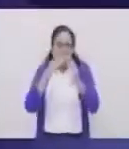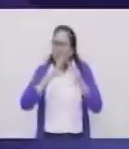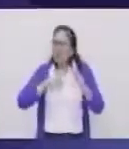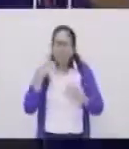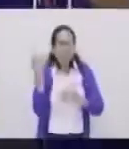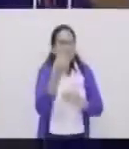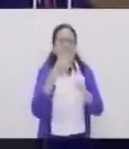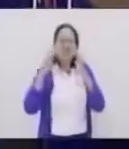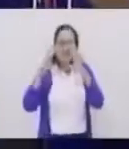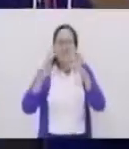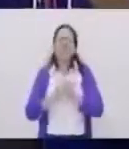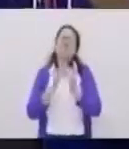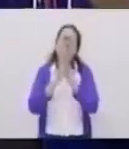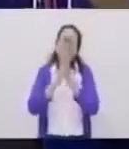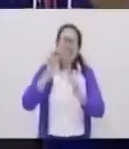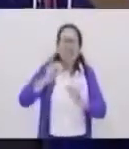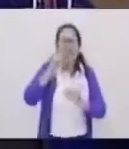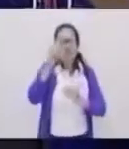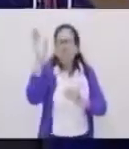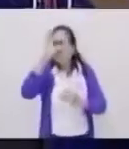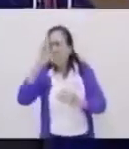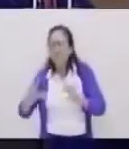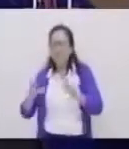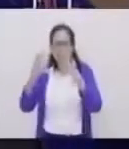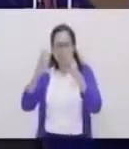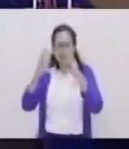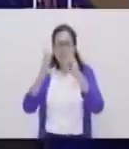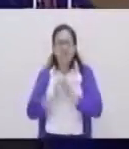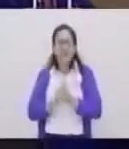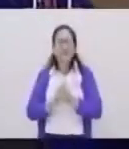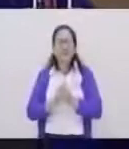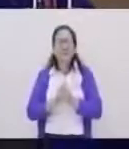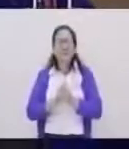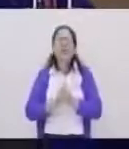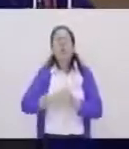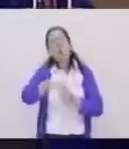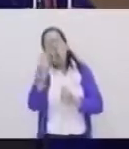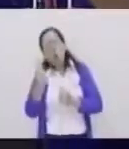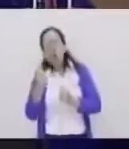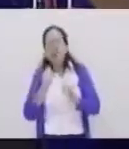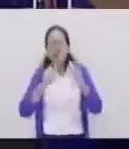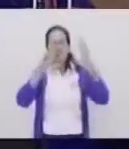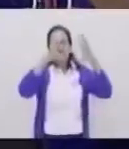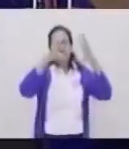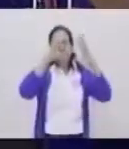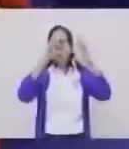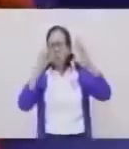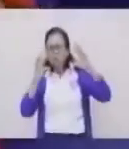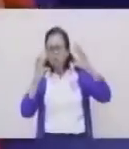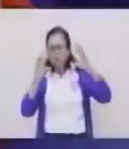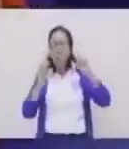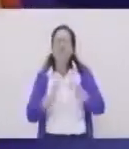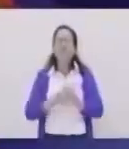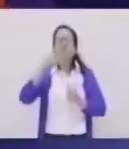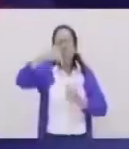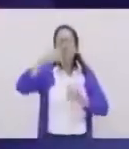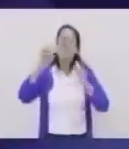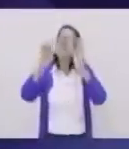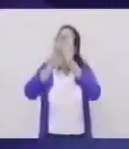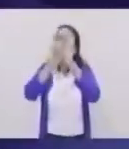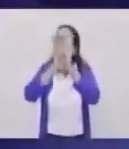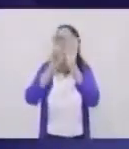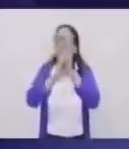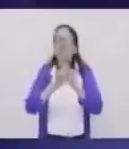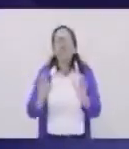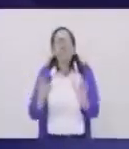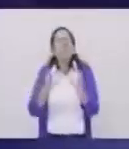en casa, ¿sí? Necesito que busquemos una pelota en casa y buscamos otra pelota más pequeña. Y vamos a hacer un